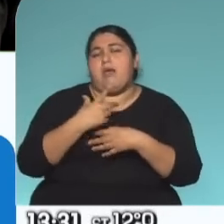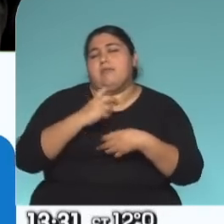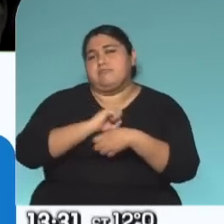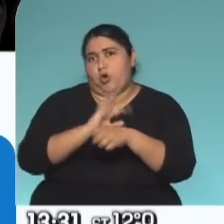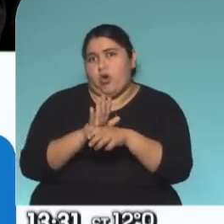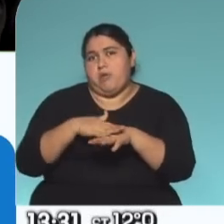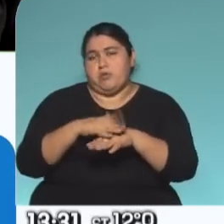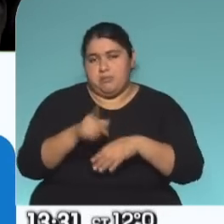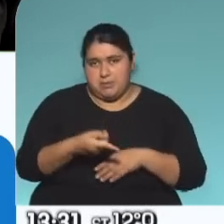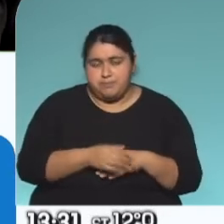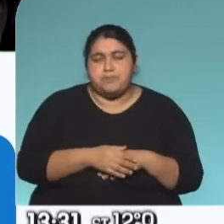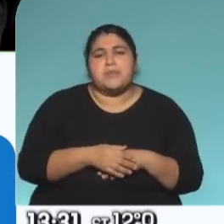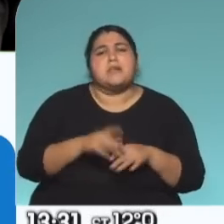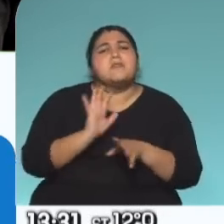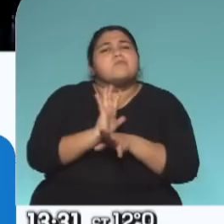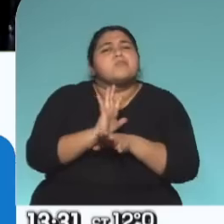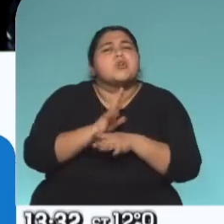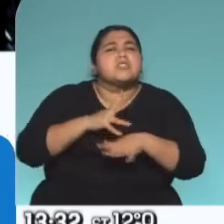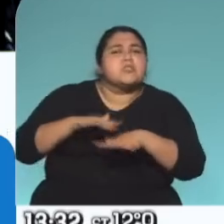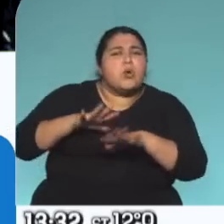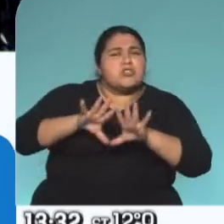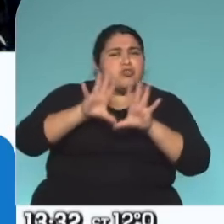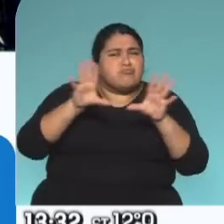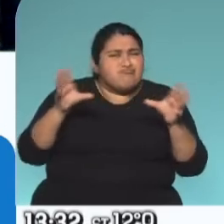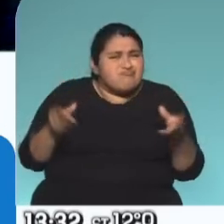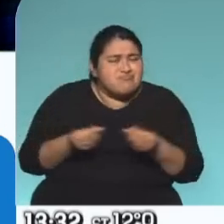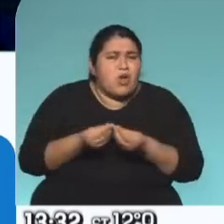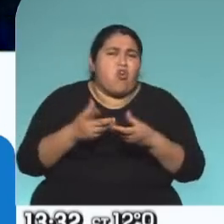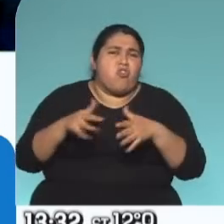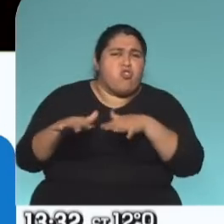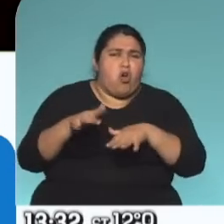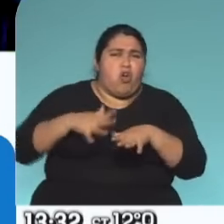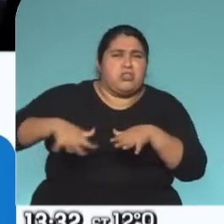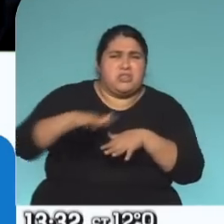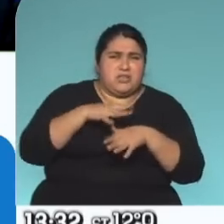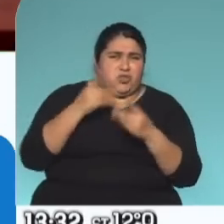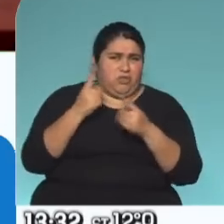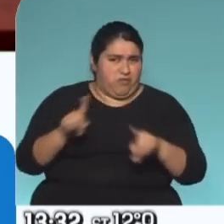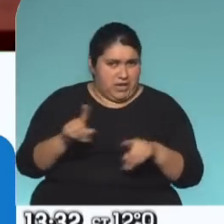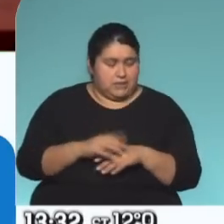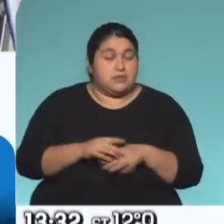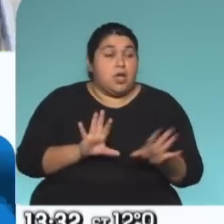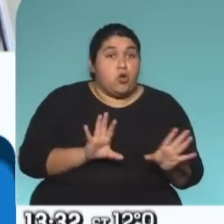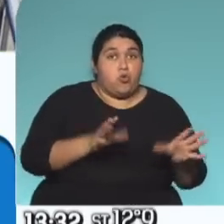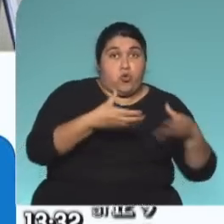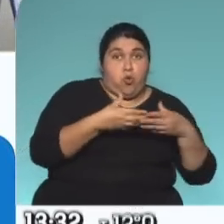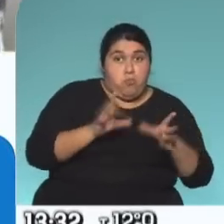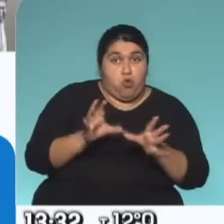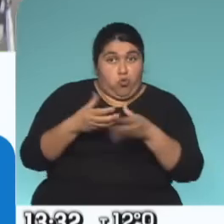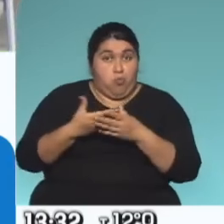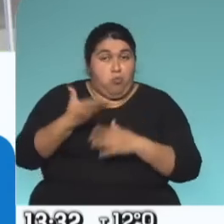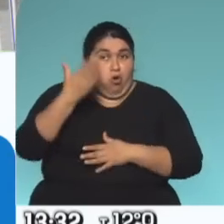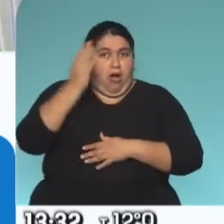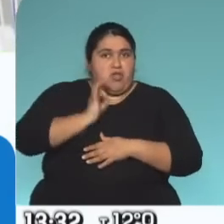decir, es un contexto distinto. Curiosamente, las dos fuerzas que pugnaron el año